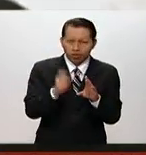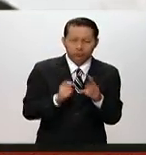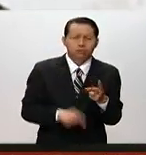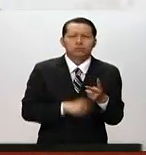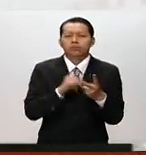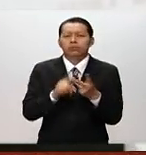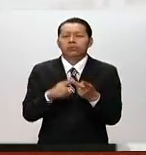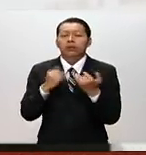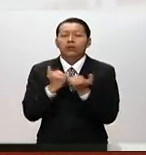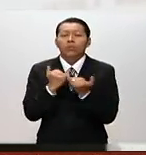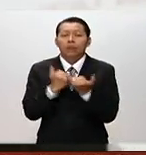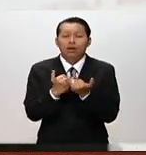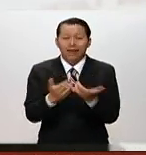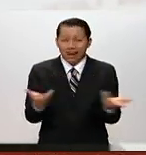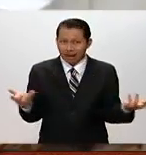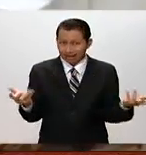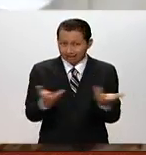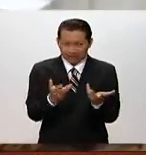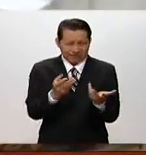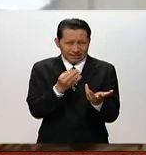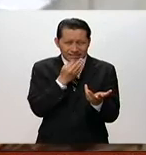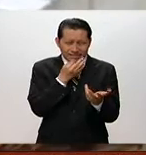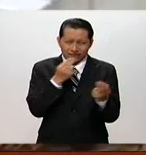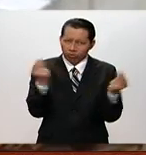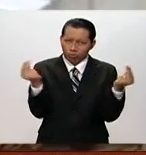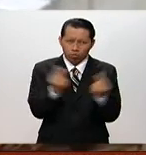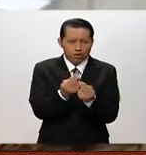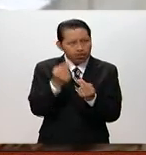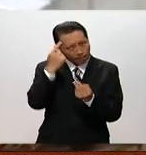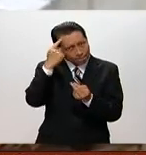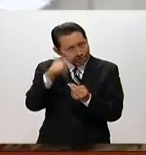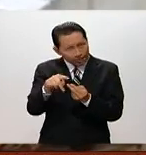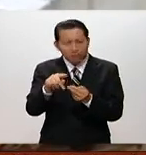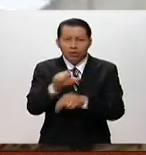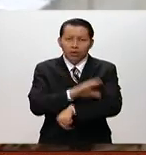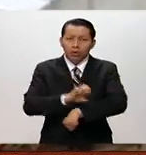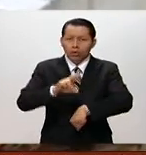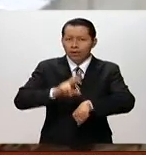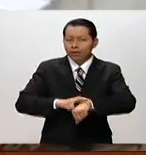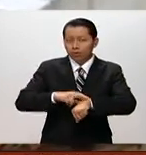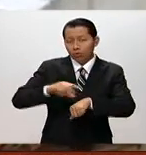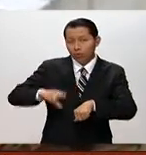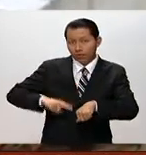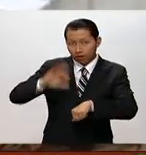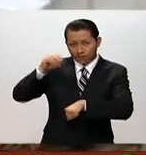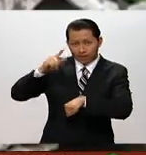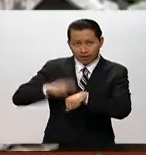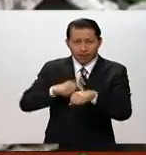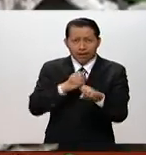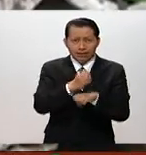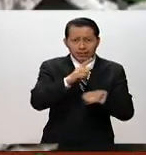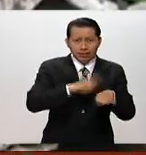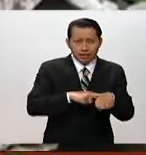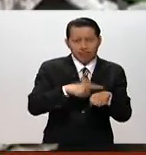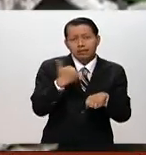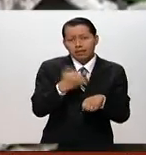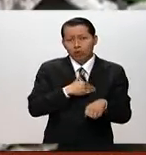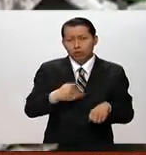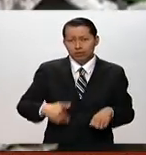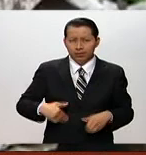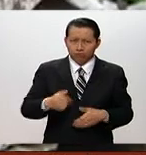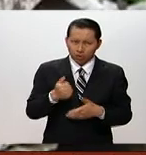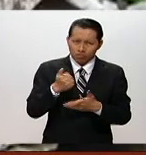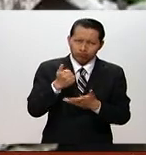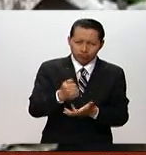cuáles son las acciones inmediatas que tendría que aplicarse en forma coordinada el gobierno federal, el gobierno estatal y recursos del municipio,